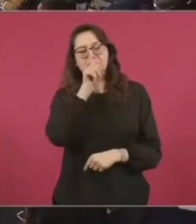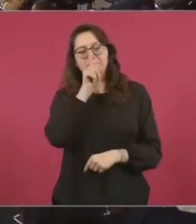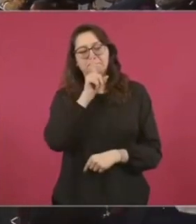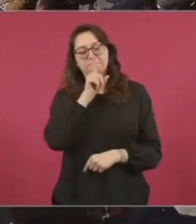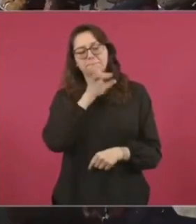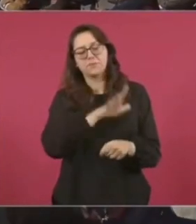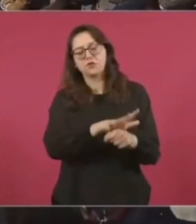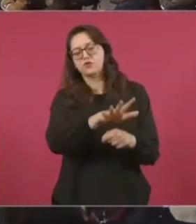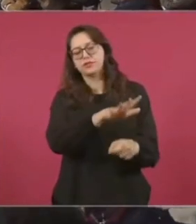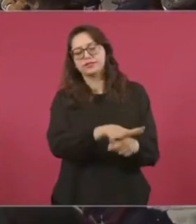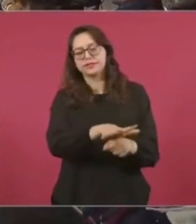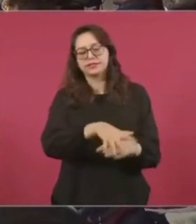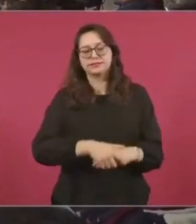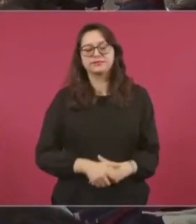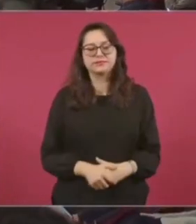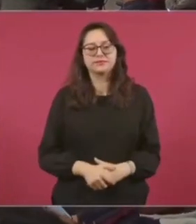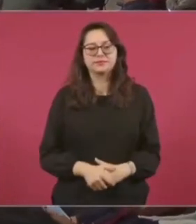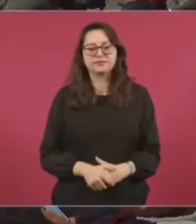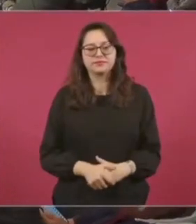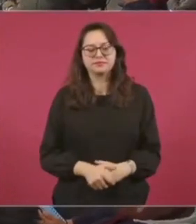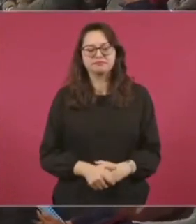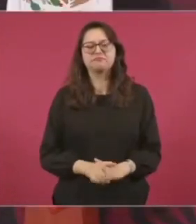Pero